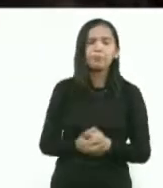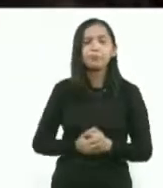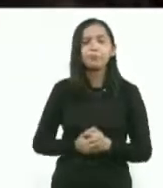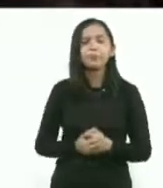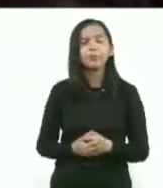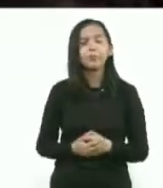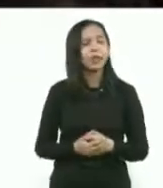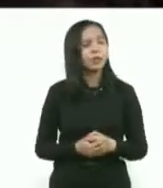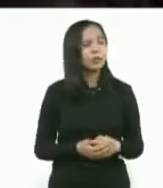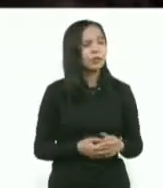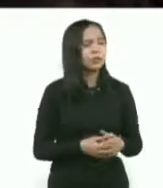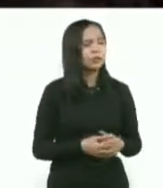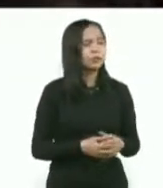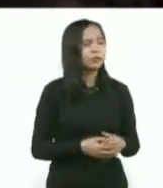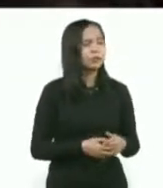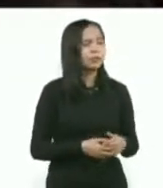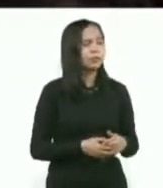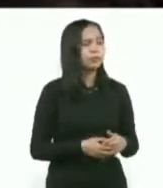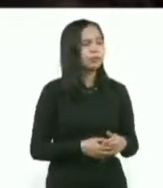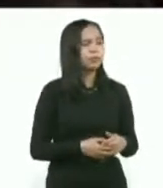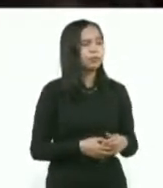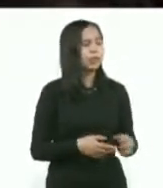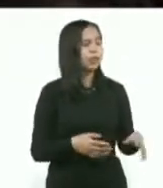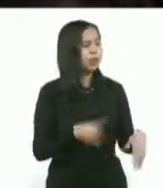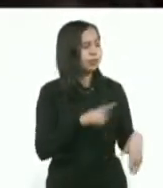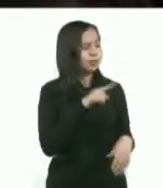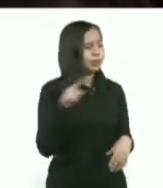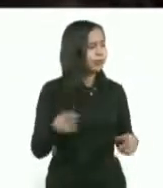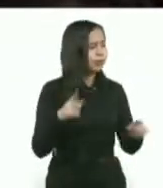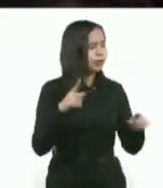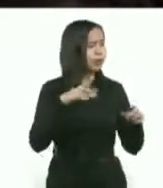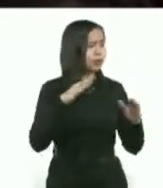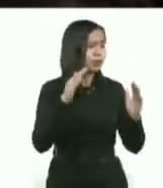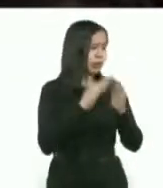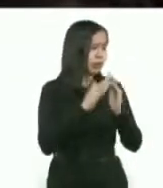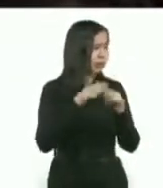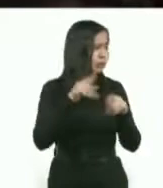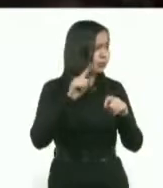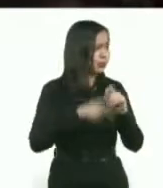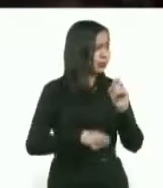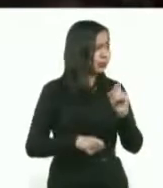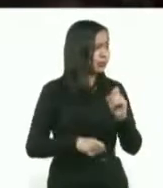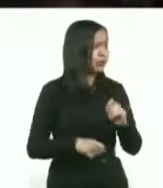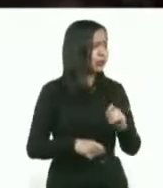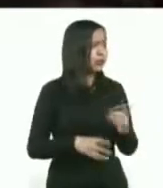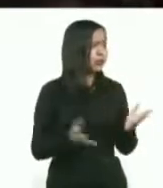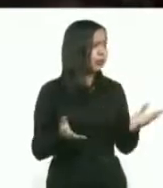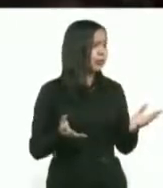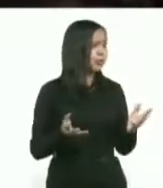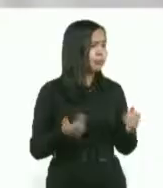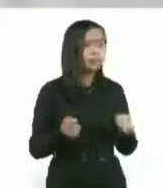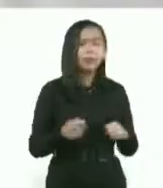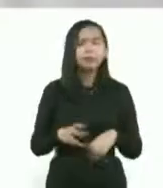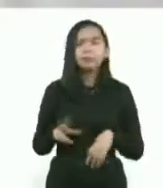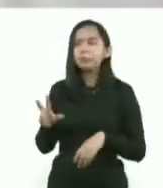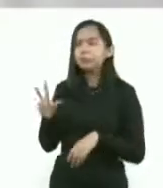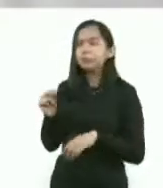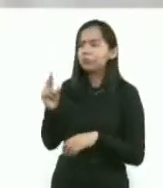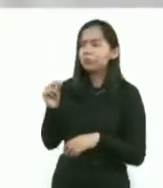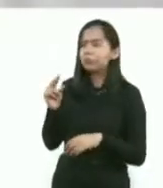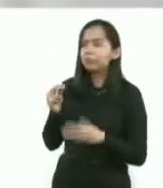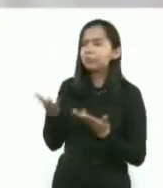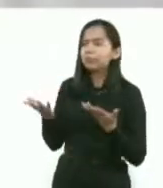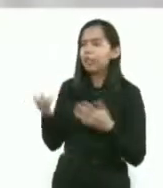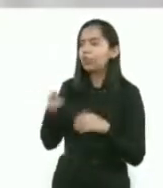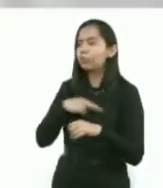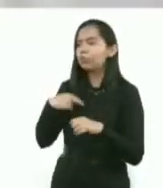impunidad y este tipo de situaciones de quitarle a alguien su propiedad para hacerse… Cero impunidad. Recuerden